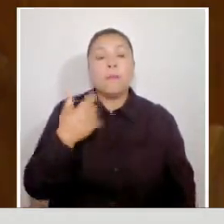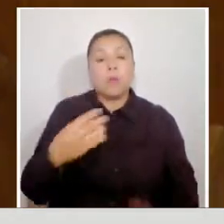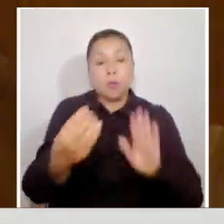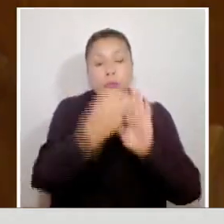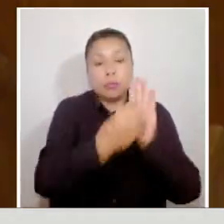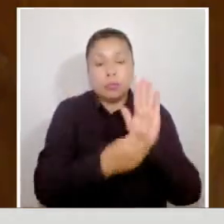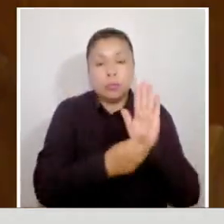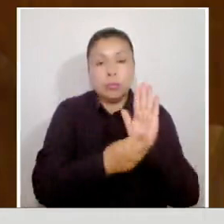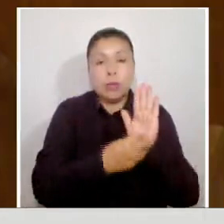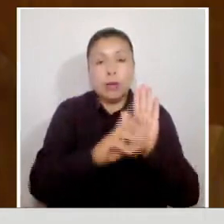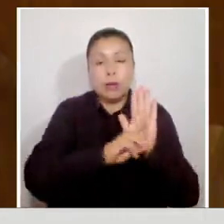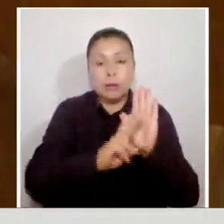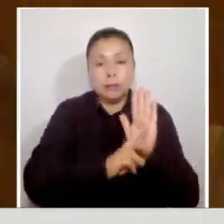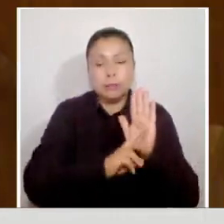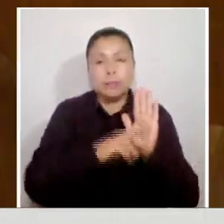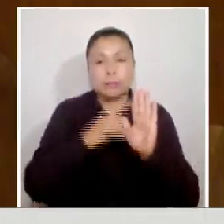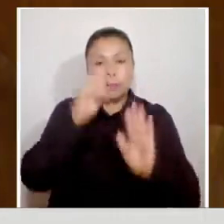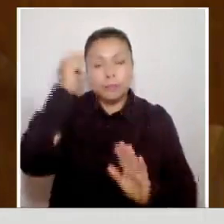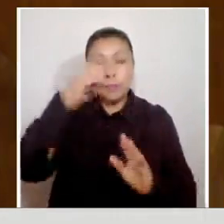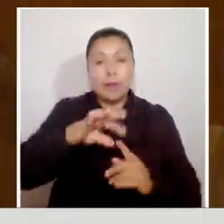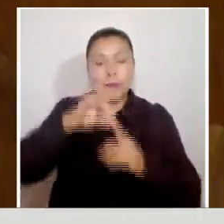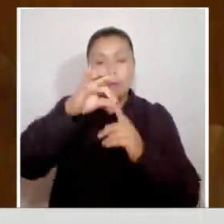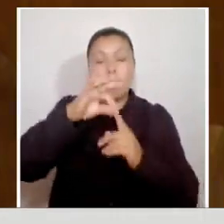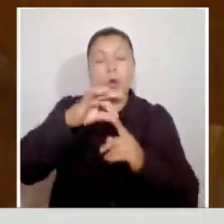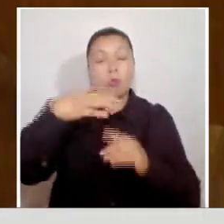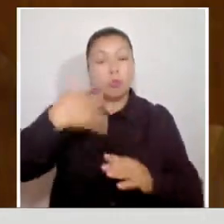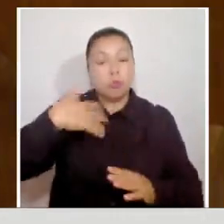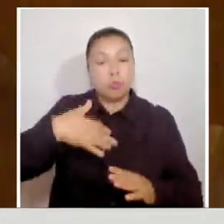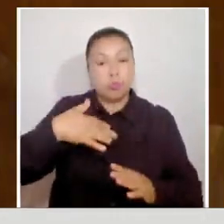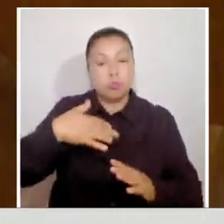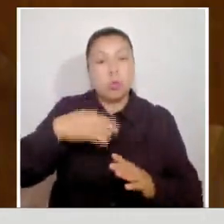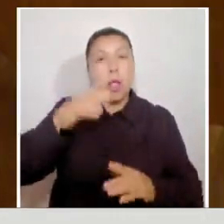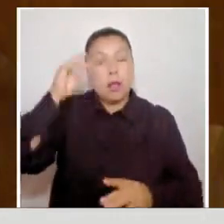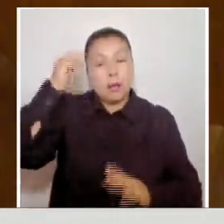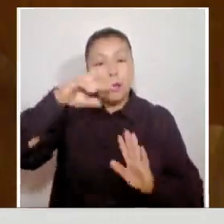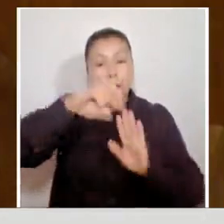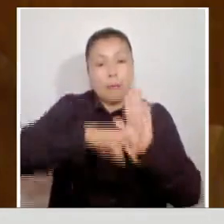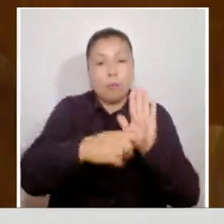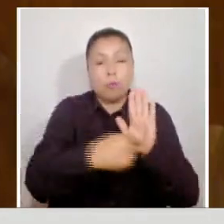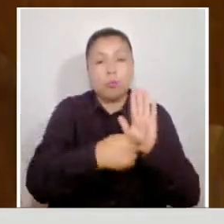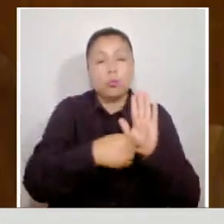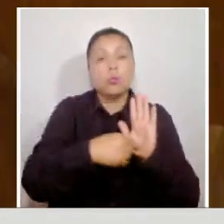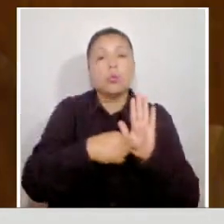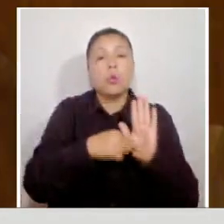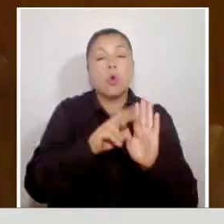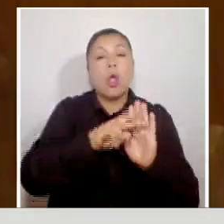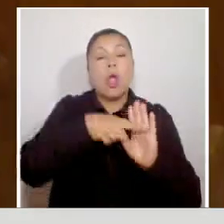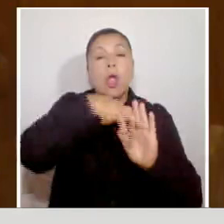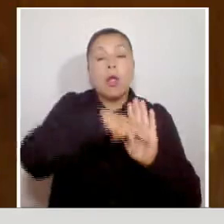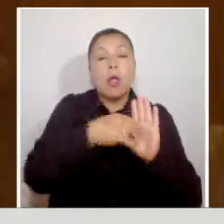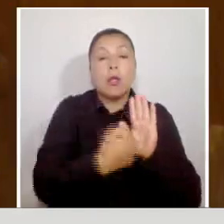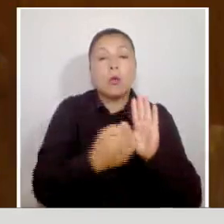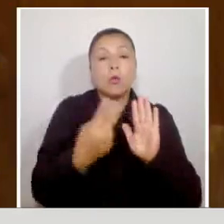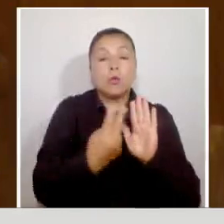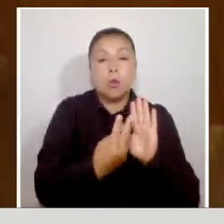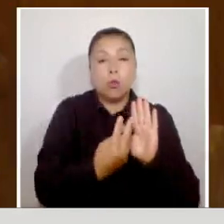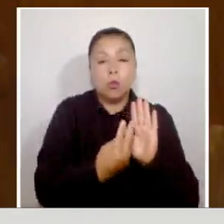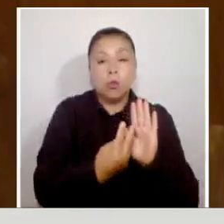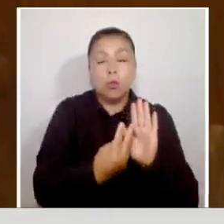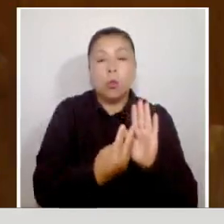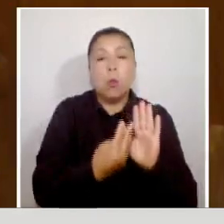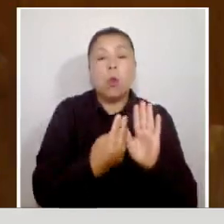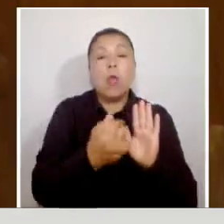reglamentaria idea matriz o fundamental la idea matriz de la iniciativa consiste Modificar el inciso segundo del